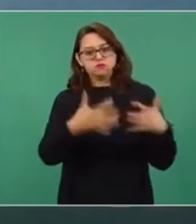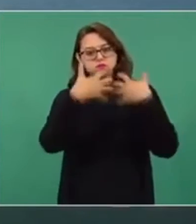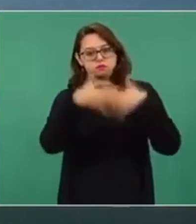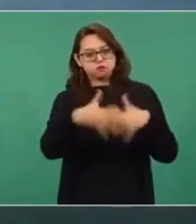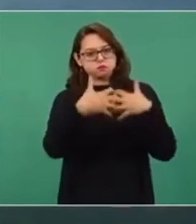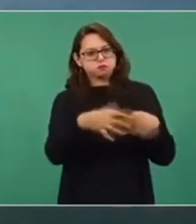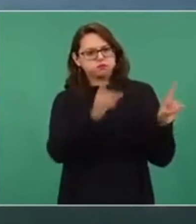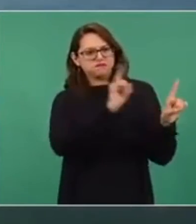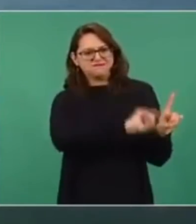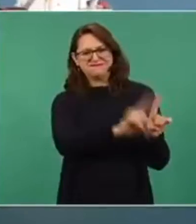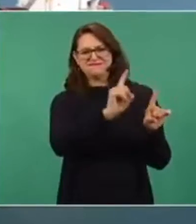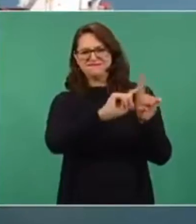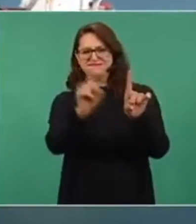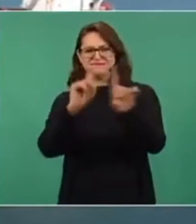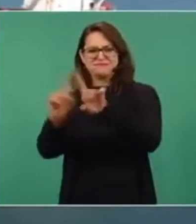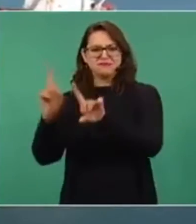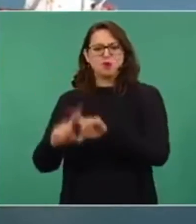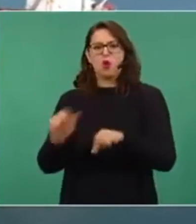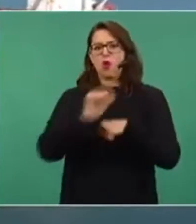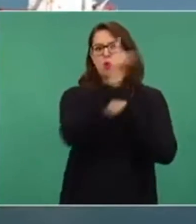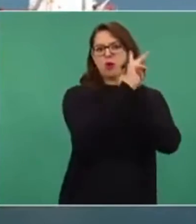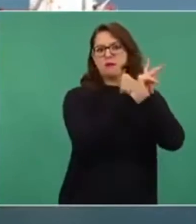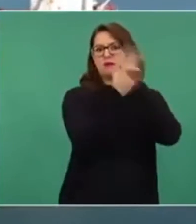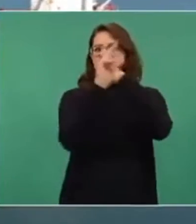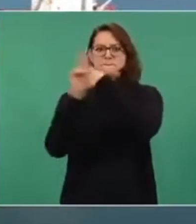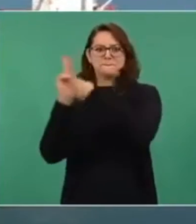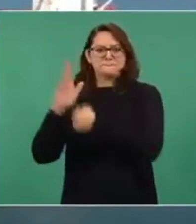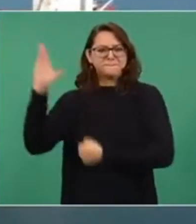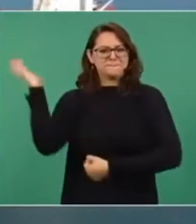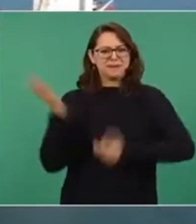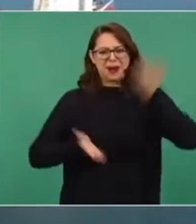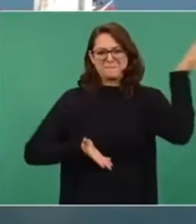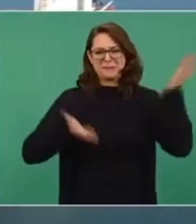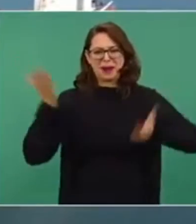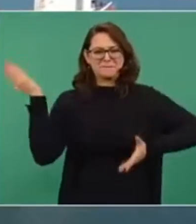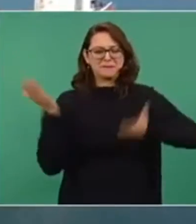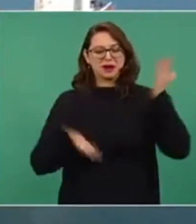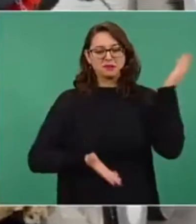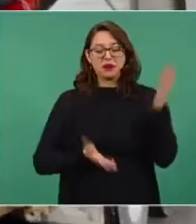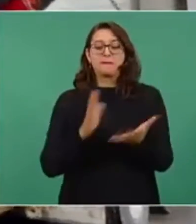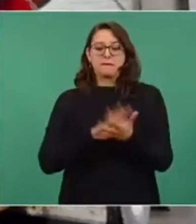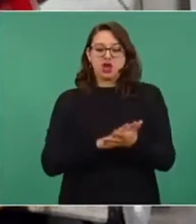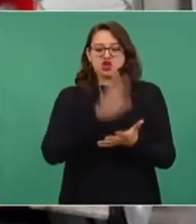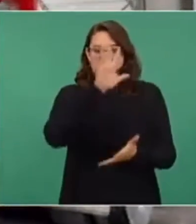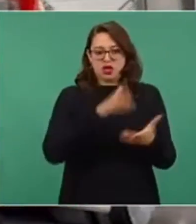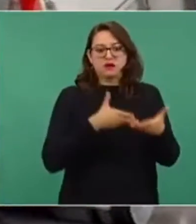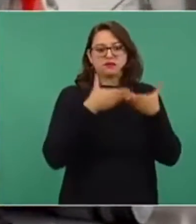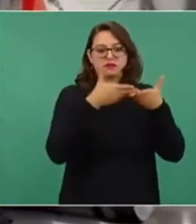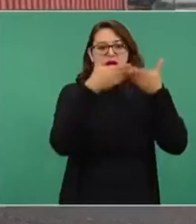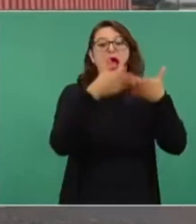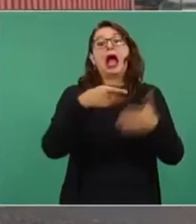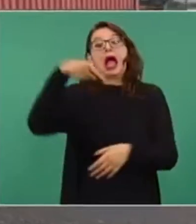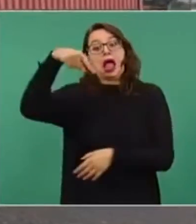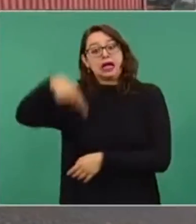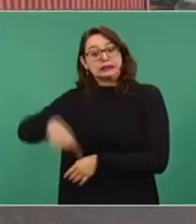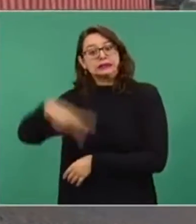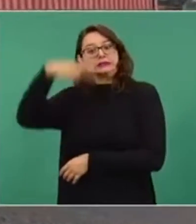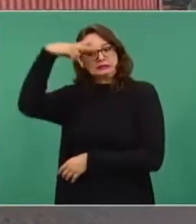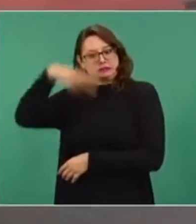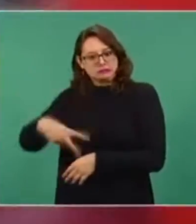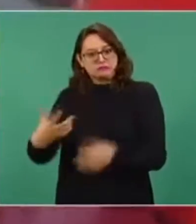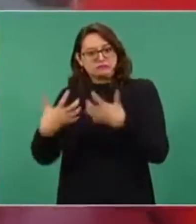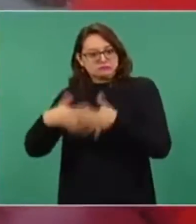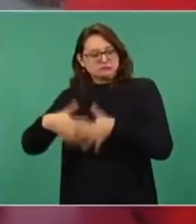plantas y equipos críticos fabricados en diferentes partes del mundo. La mayor parte llega vía marítima y la de fabricación nacional llega por vía